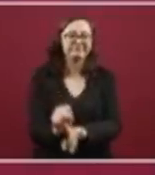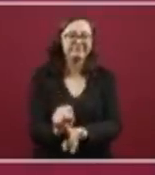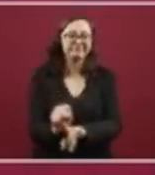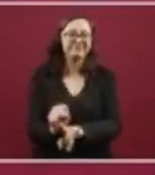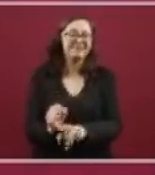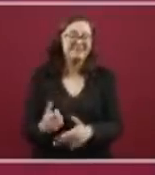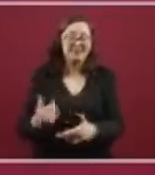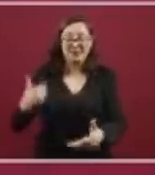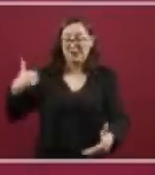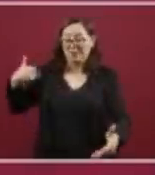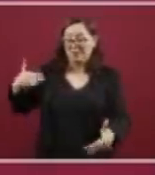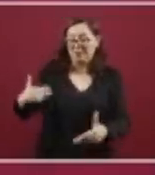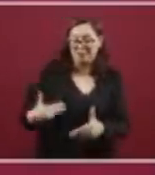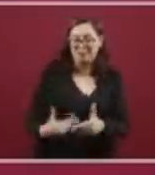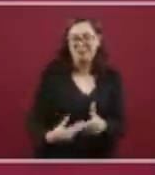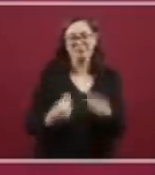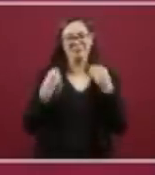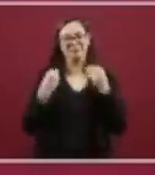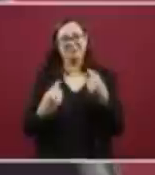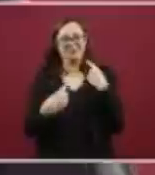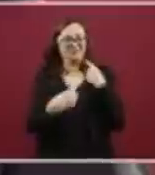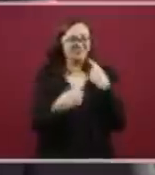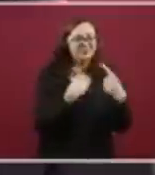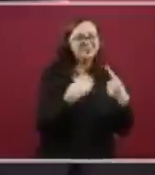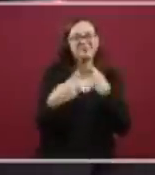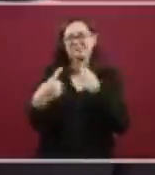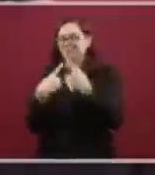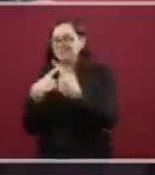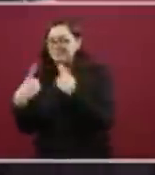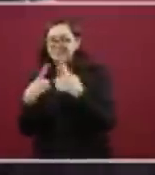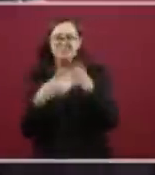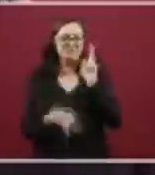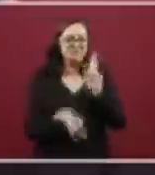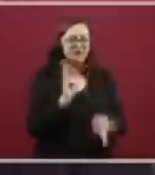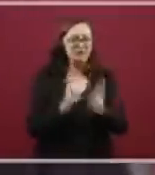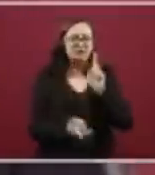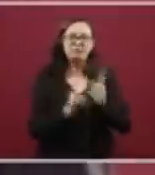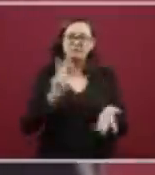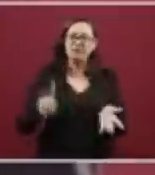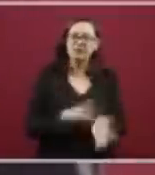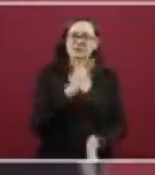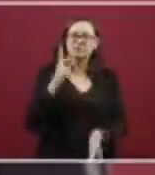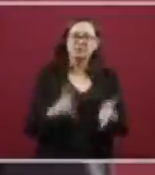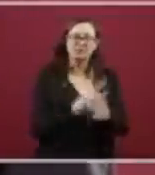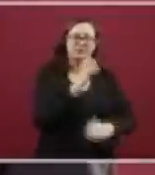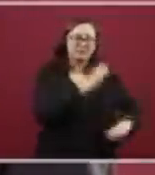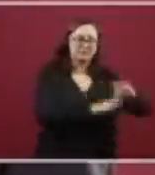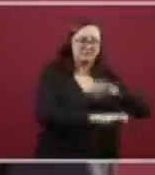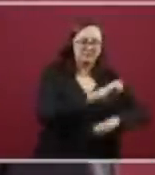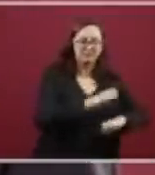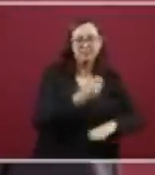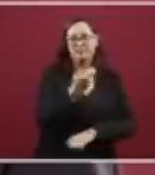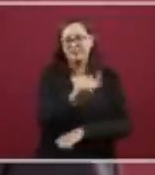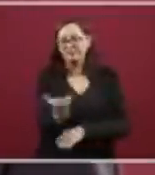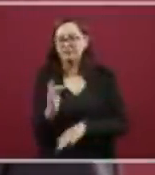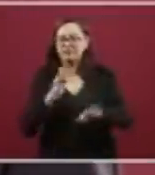bastante, de dialogar con el sector empresarial, con el sector obrero,